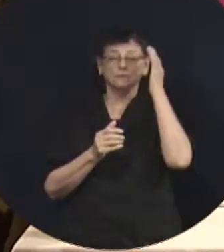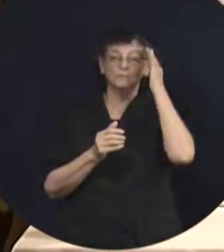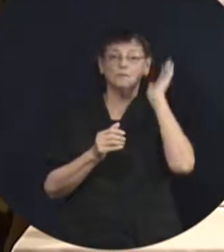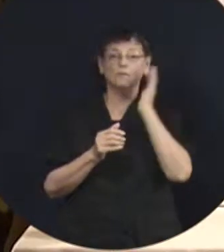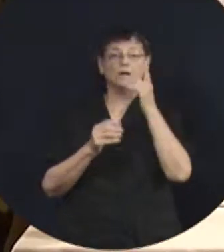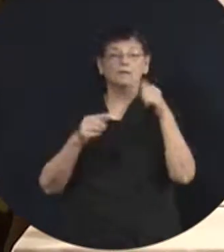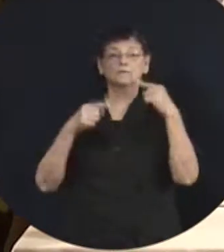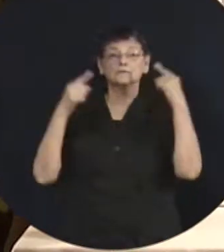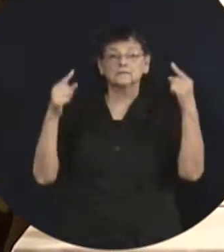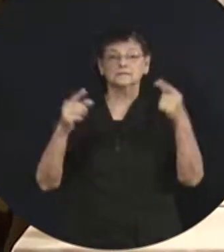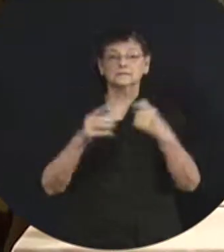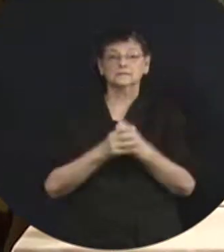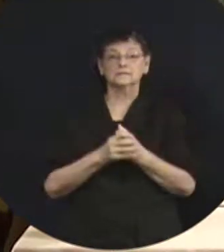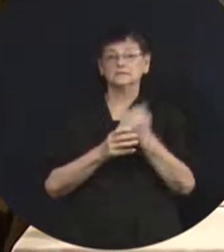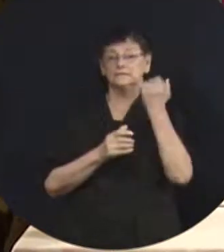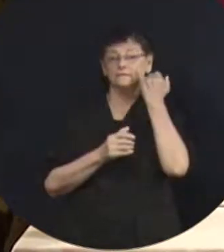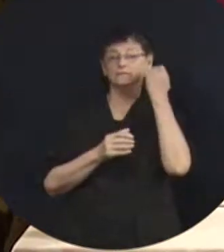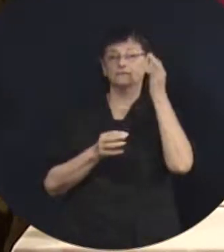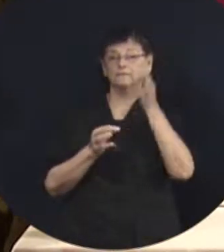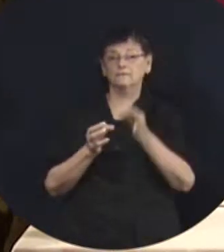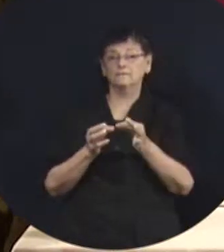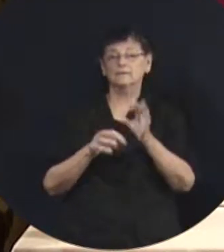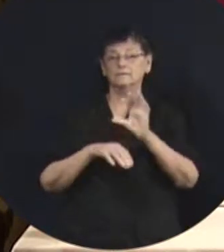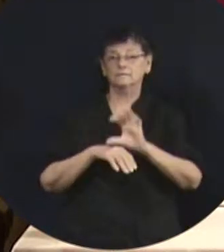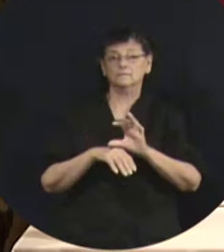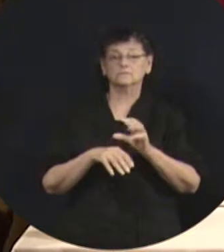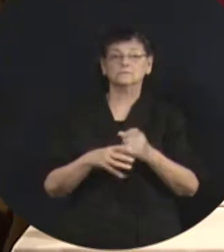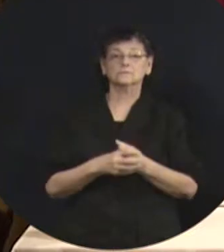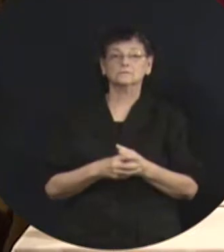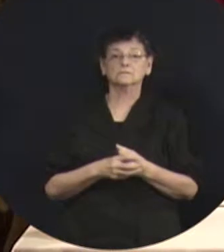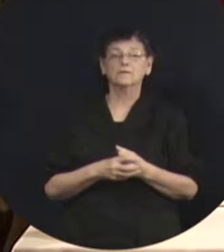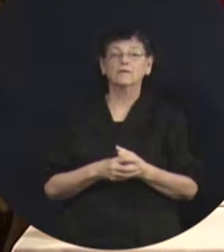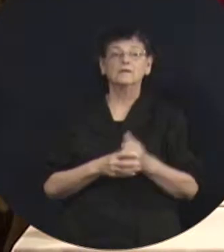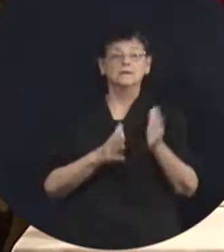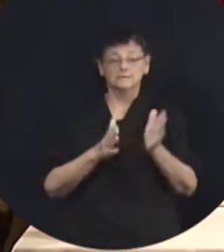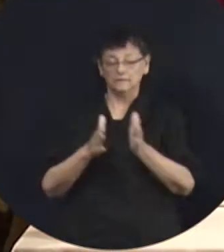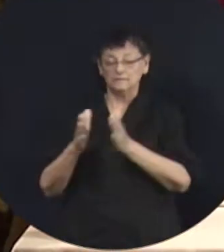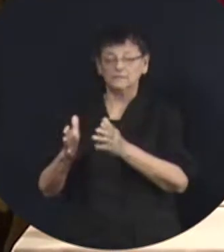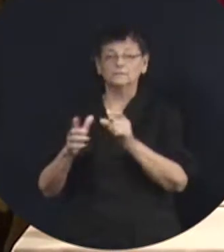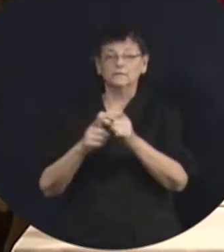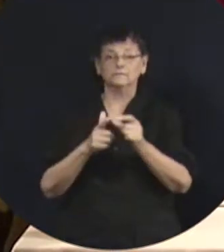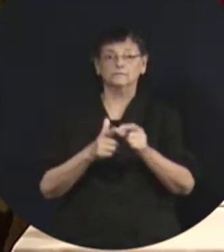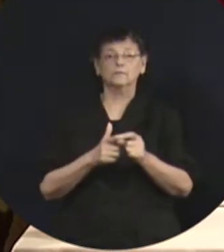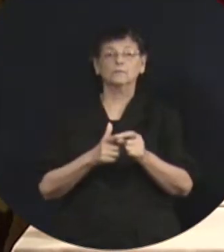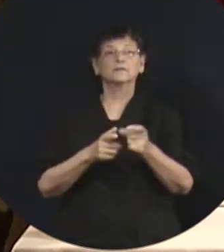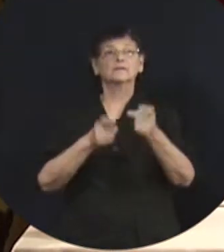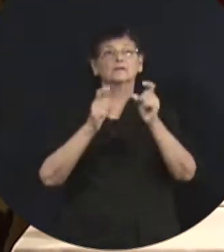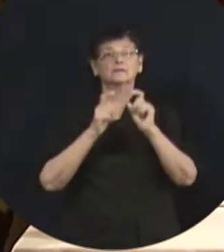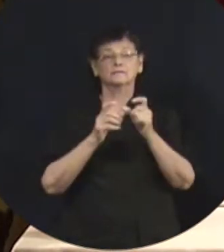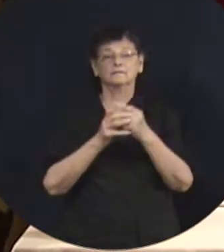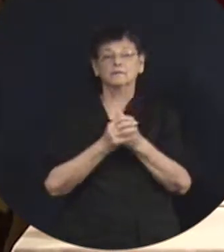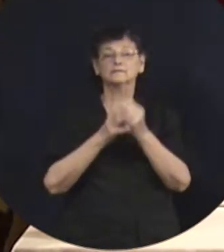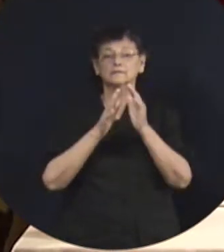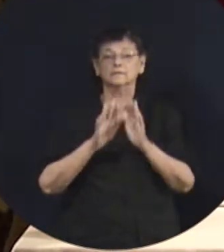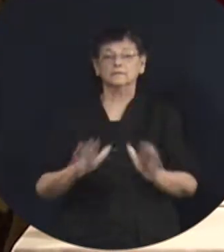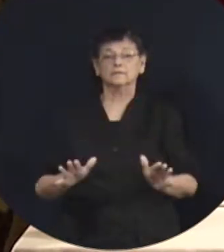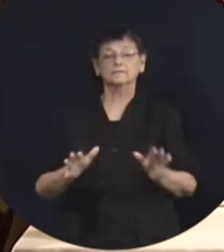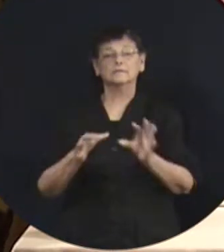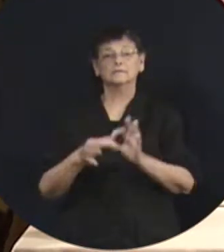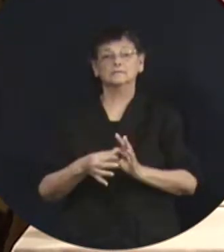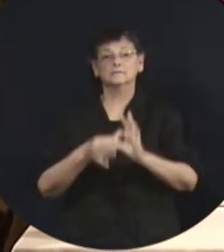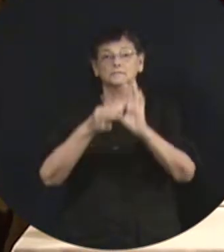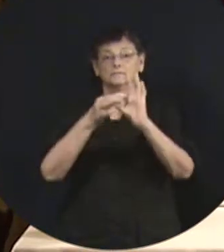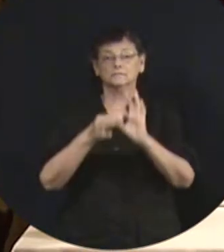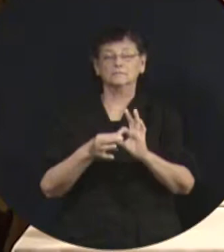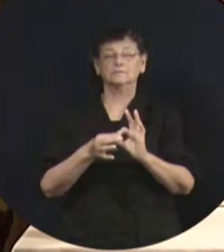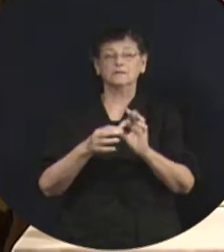cuenta nuestros pecados, sino la fe de tu Iglesia. Y conforme a tu palabra, concédele la paz y la